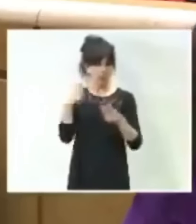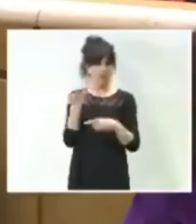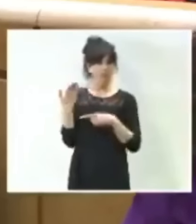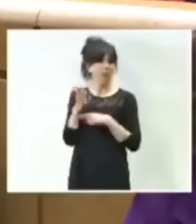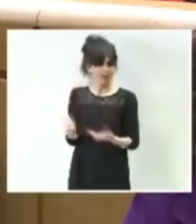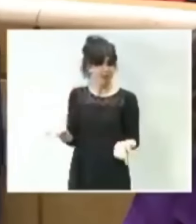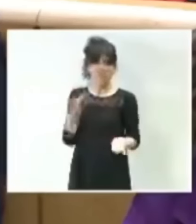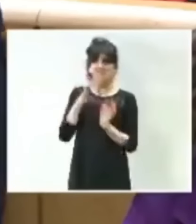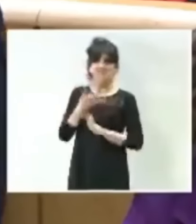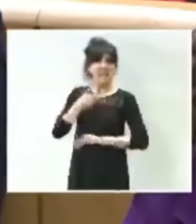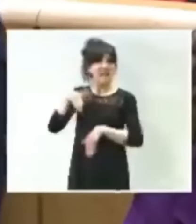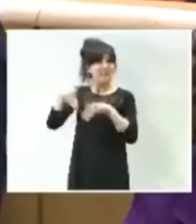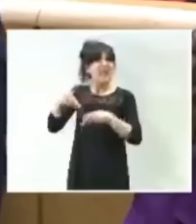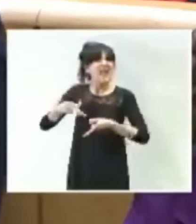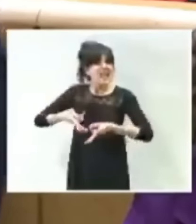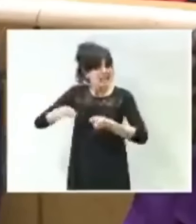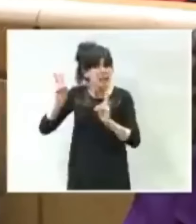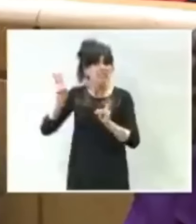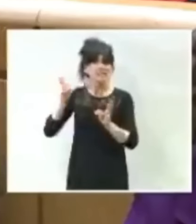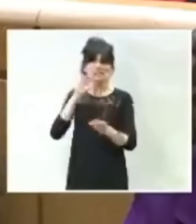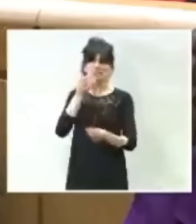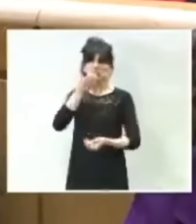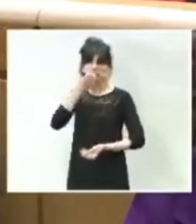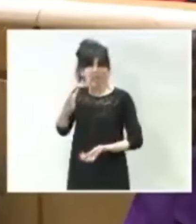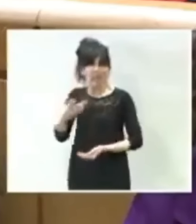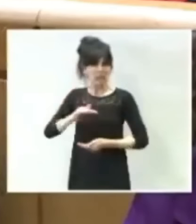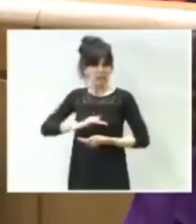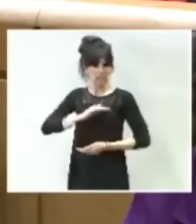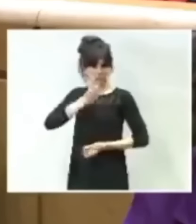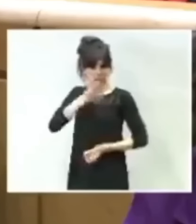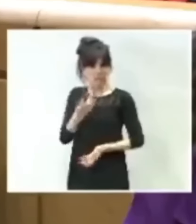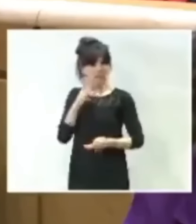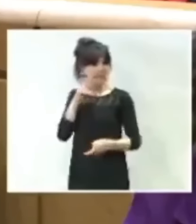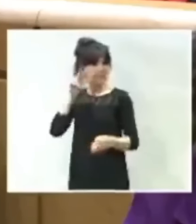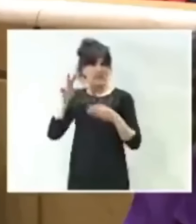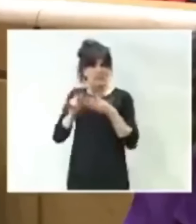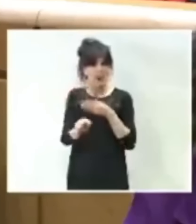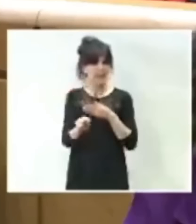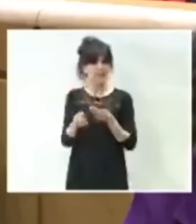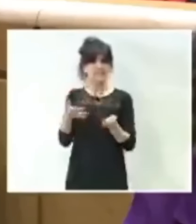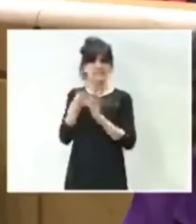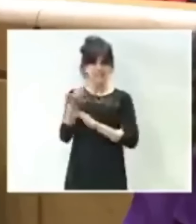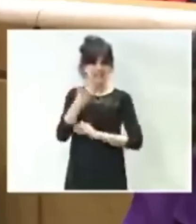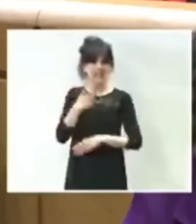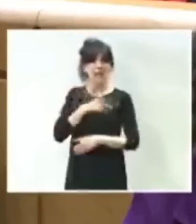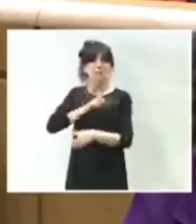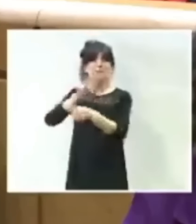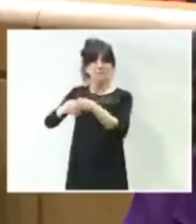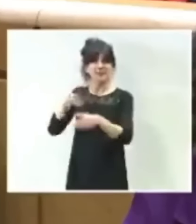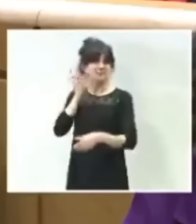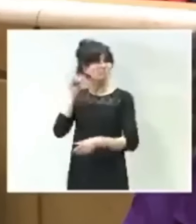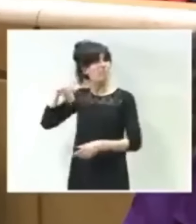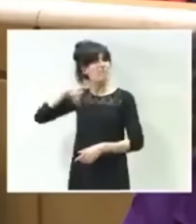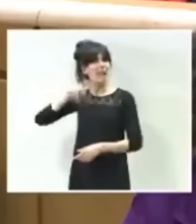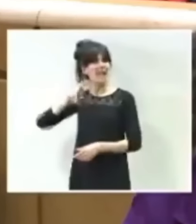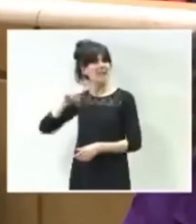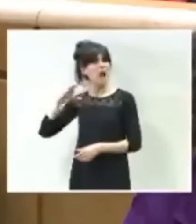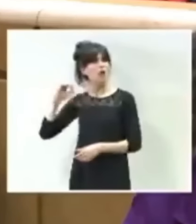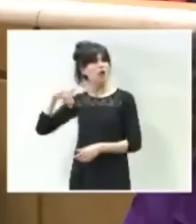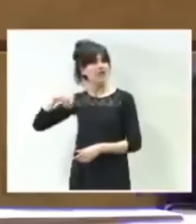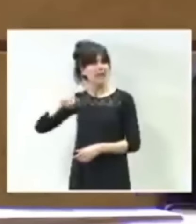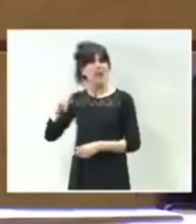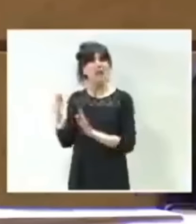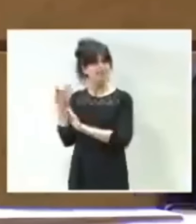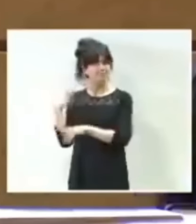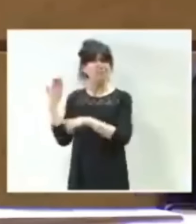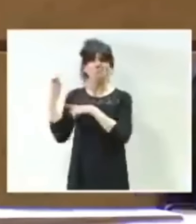elecciones libres, competidas, transparentes, en las que quien quiera participar, incluida María Corina, pueda participar.